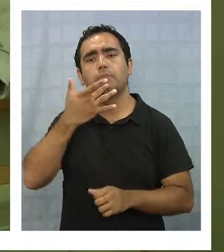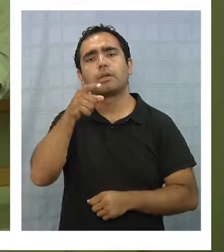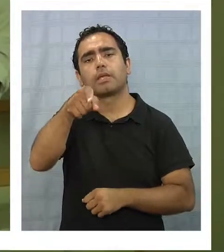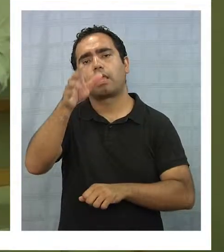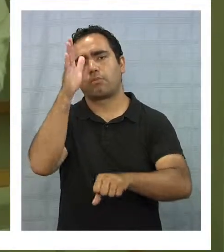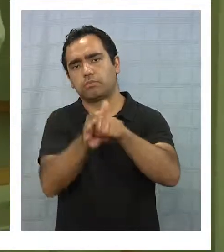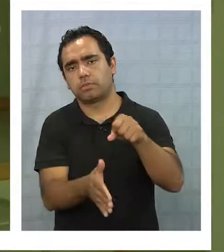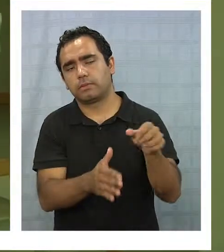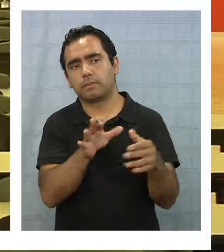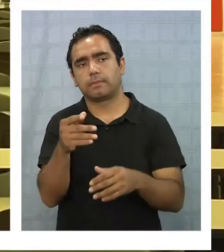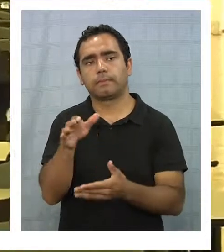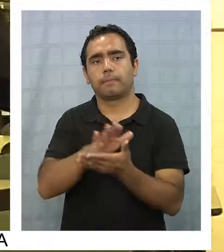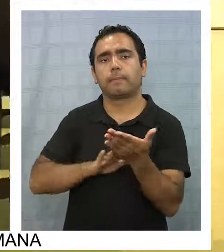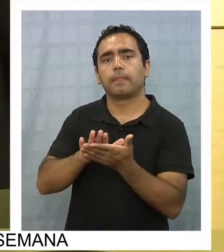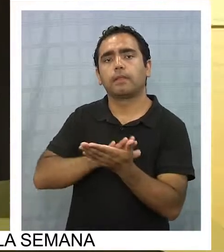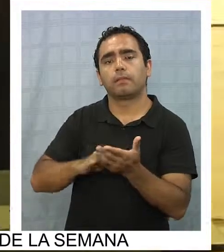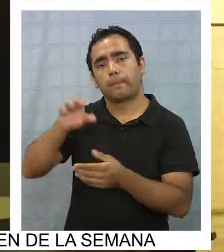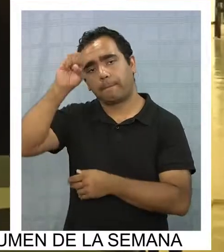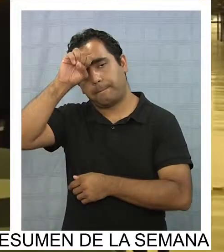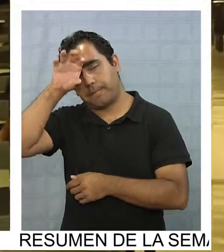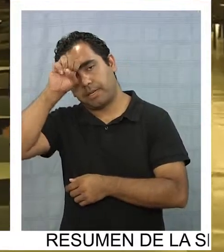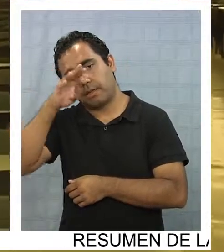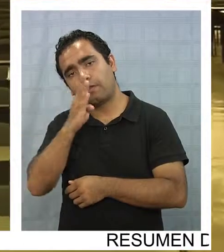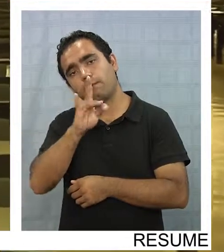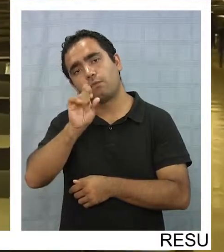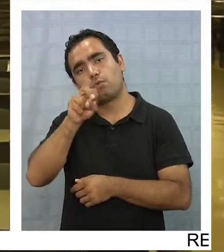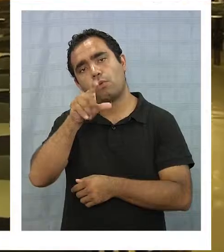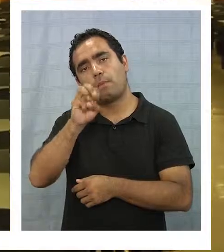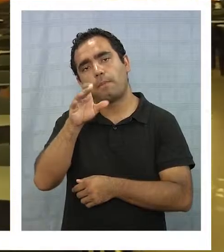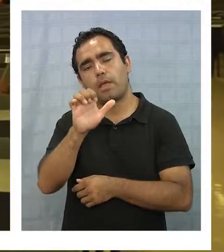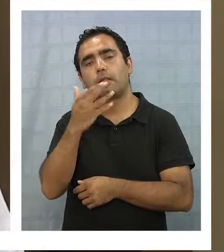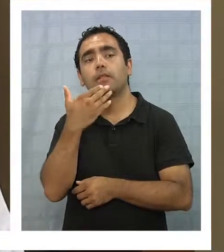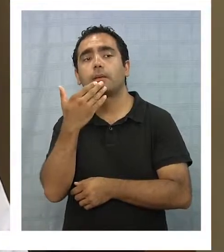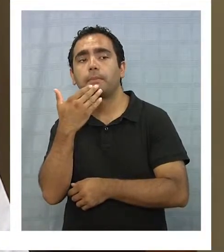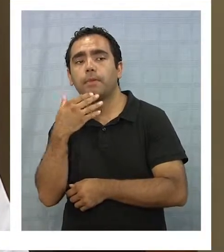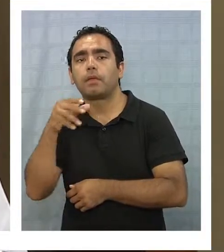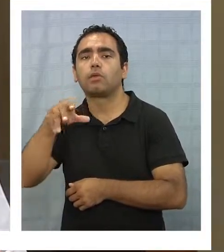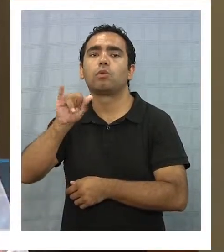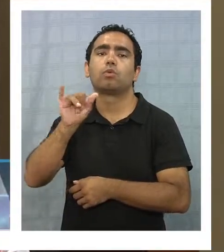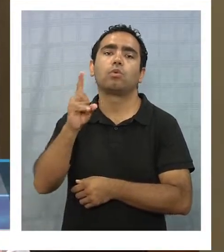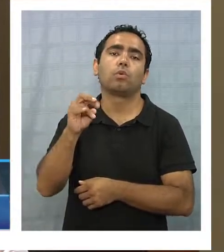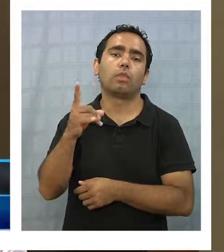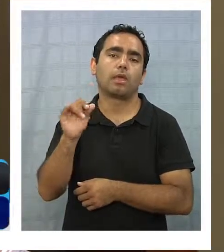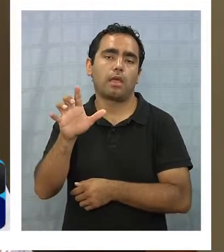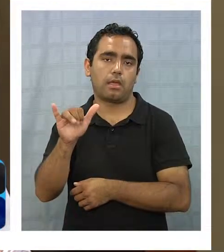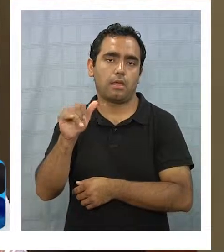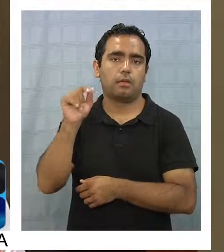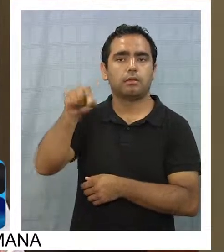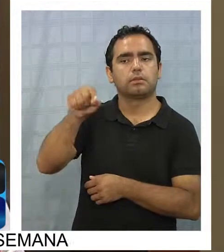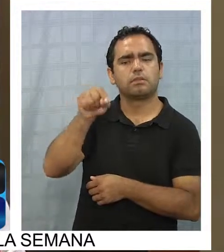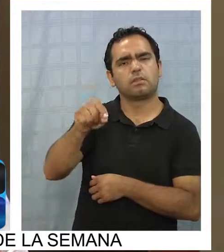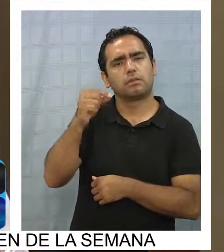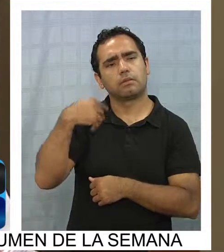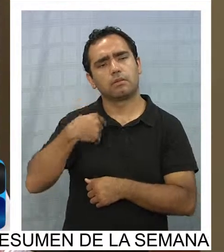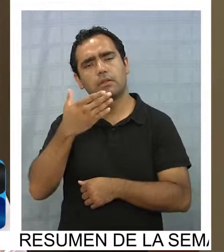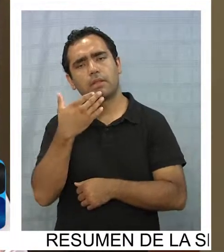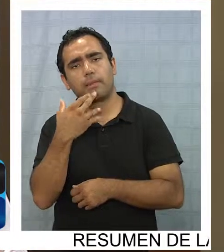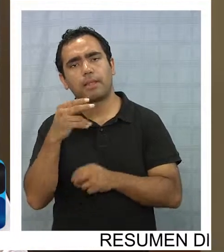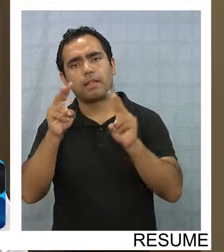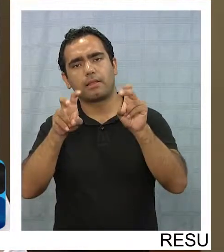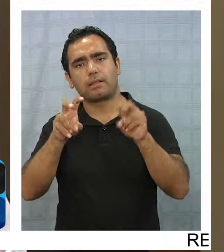que han cerrado, como Bullmine, que Minera Yodo, la cual cerró y también significó gran cantidad de trabajadores que fueron despedidos. Lo que está pasando en el cobre